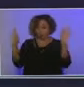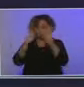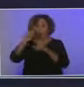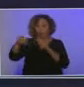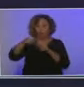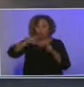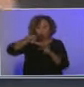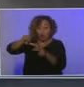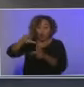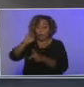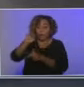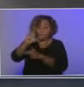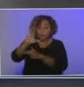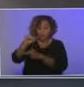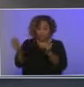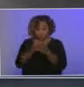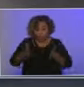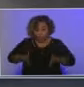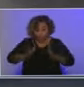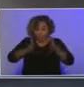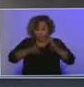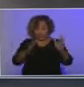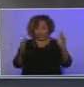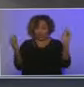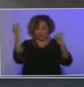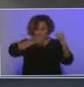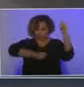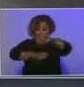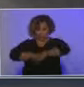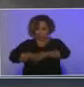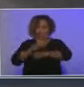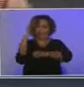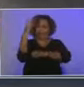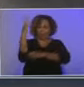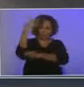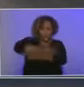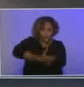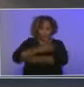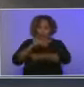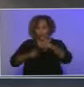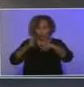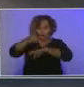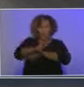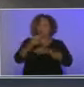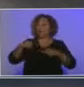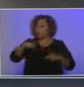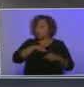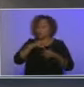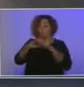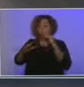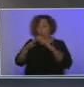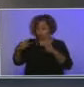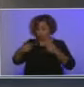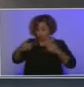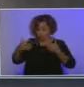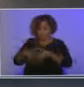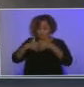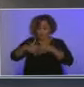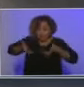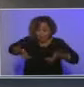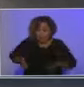huracán María y todas las carreteras estaban cerradas por los árboles y por muchas cosas, los municipios tuvimos que entrar con nuestra maquinaria porque